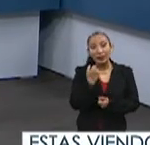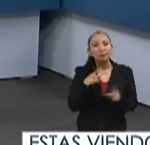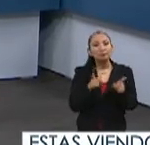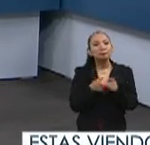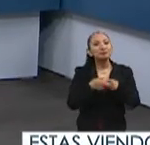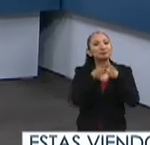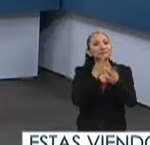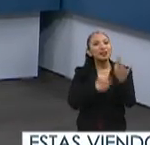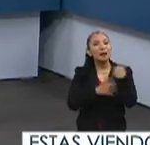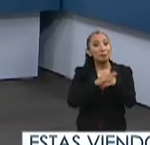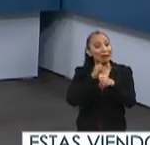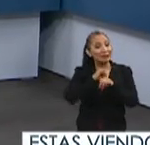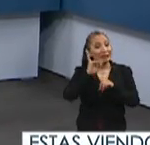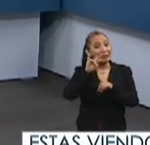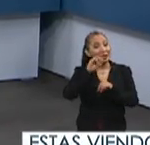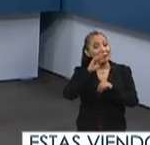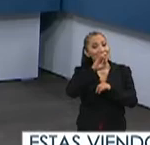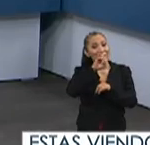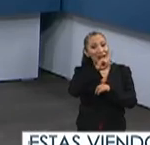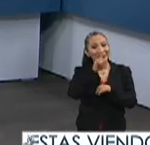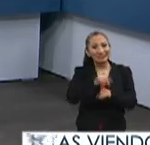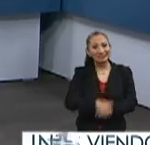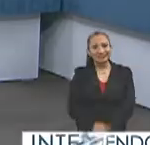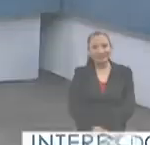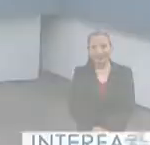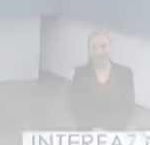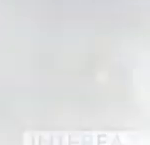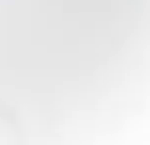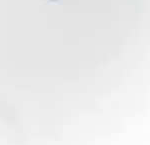una breve pausa, pero tenemos más en Interfaz, no se vayan.